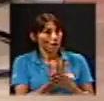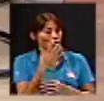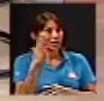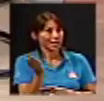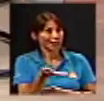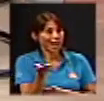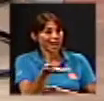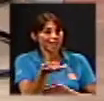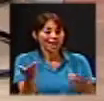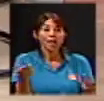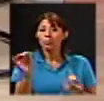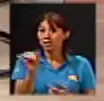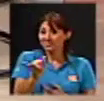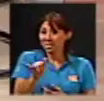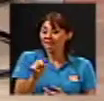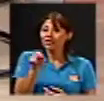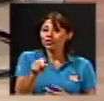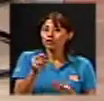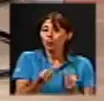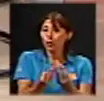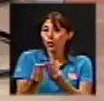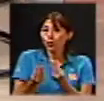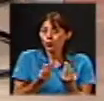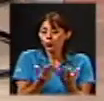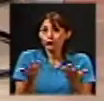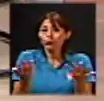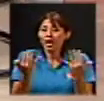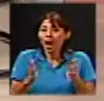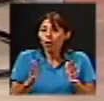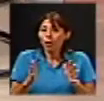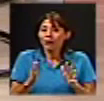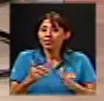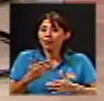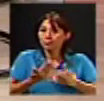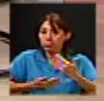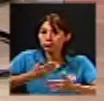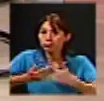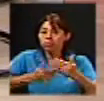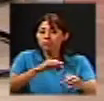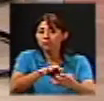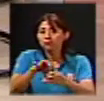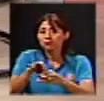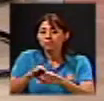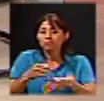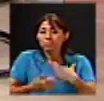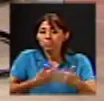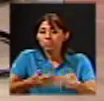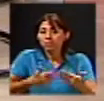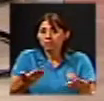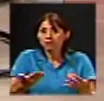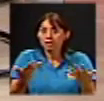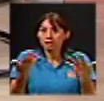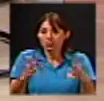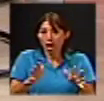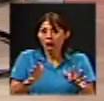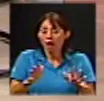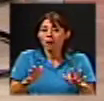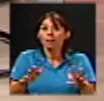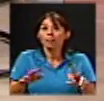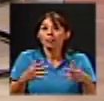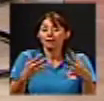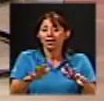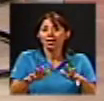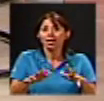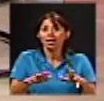Esos son productos, y son productos que están creciendo. Hasta se están comenzando otra vez las